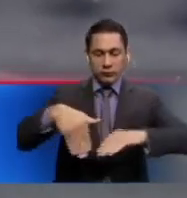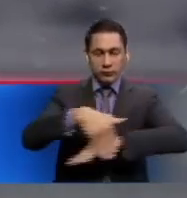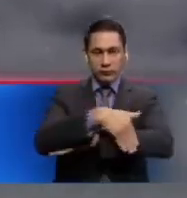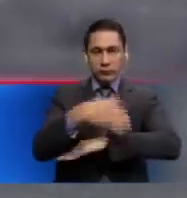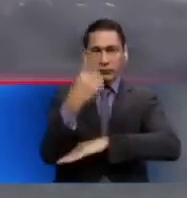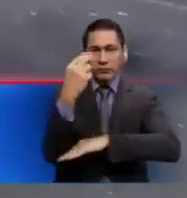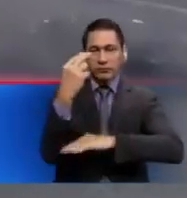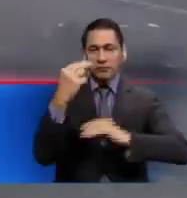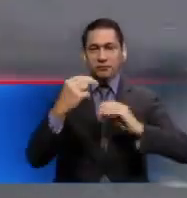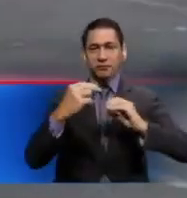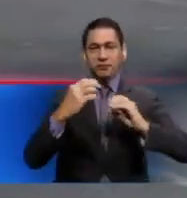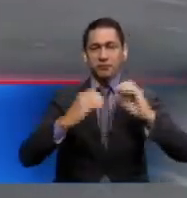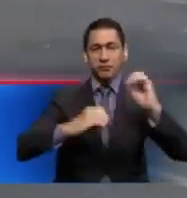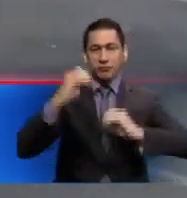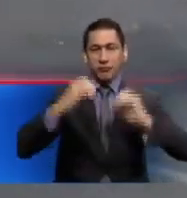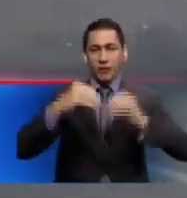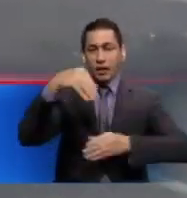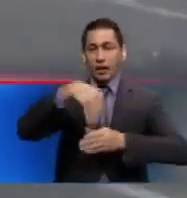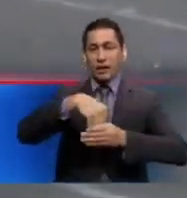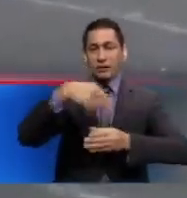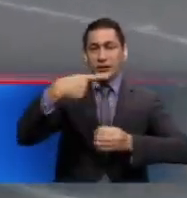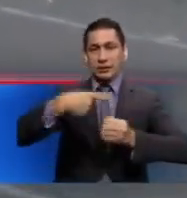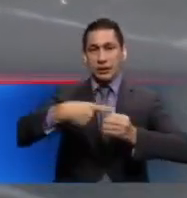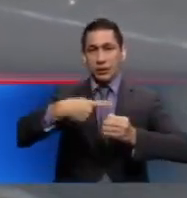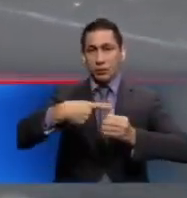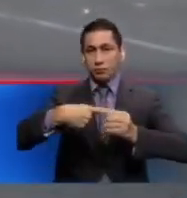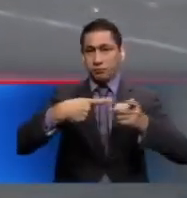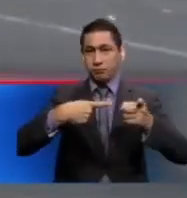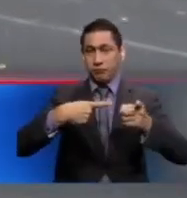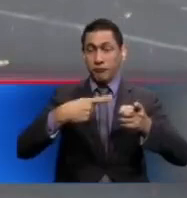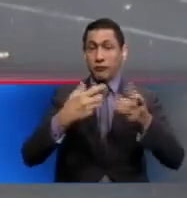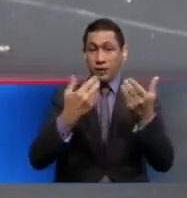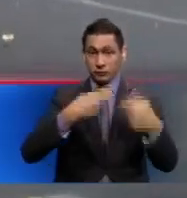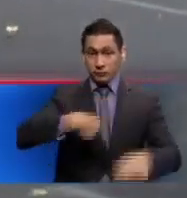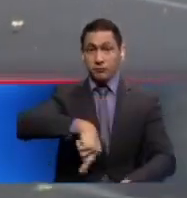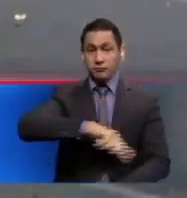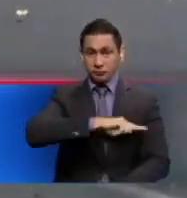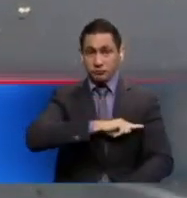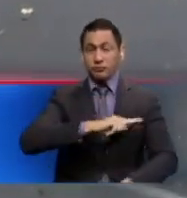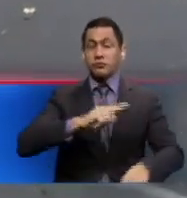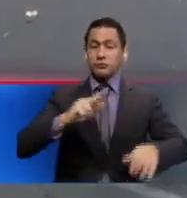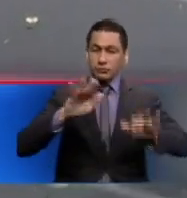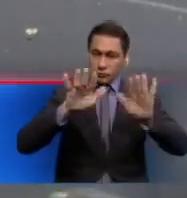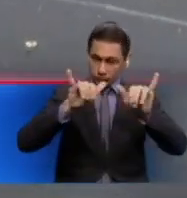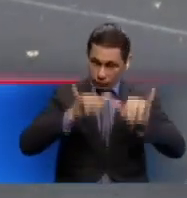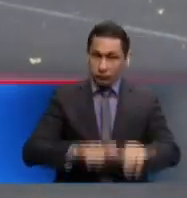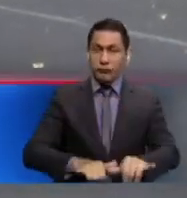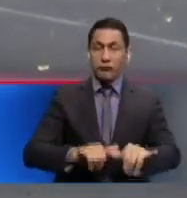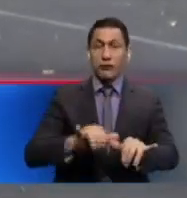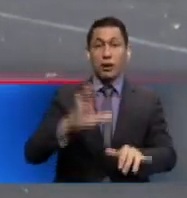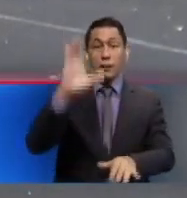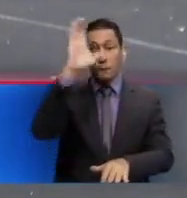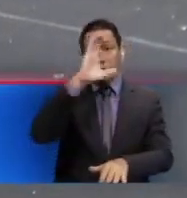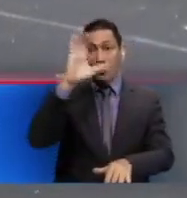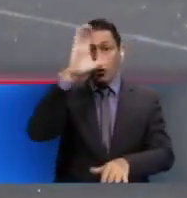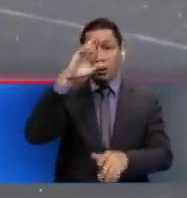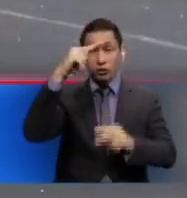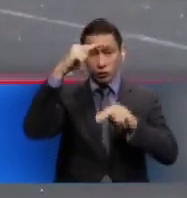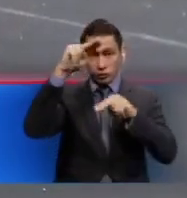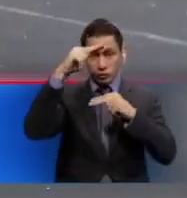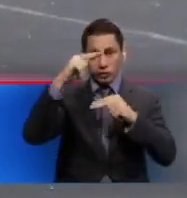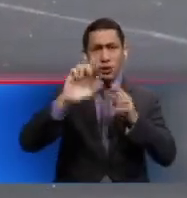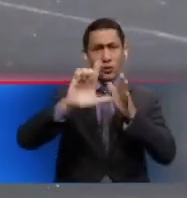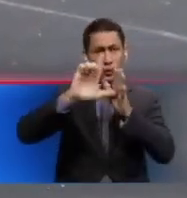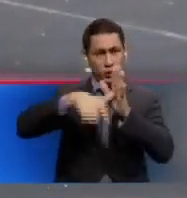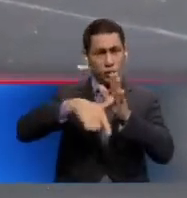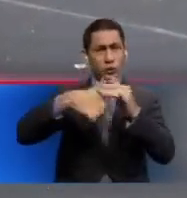la capital. Amigos televidentes, nosotros nos despedimos y nos vamos a mantener en el sitio en busca de más información y actualizarle minuto a